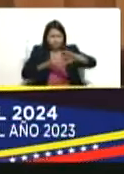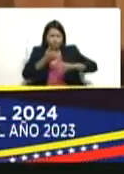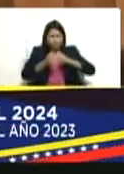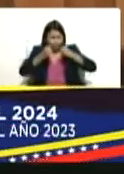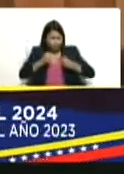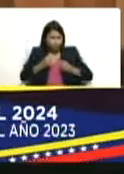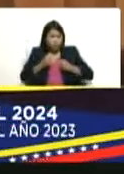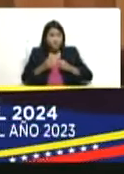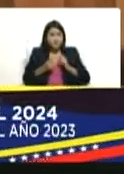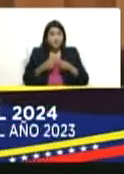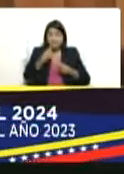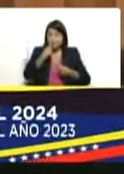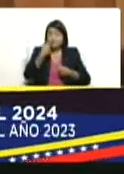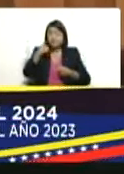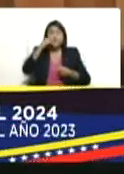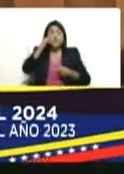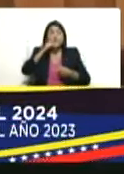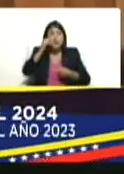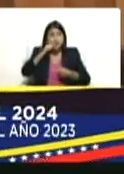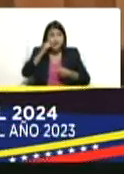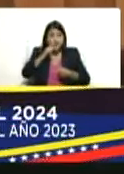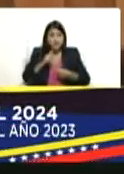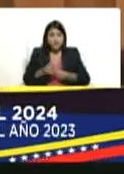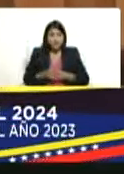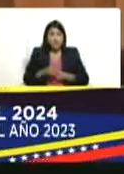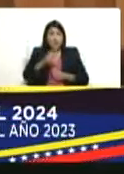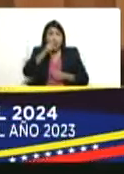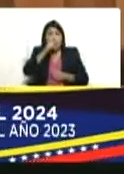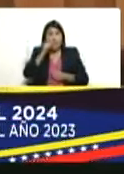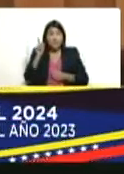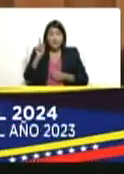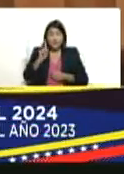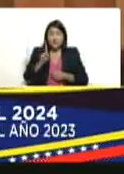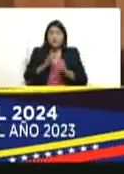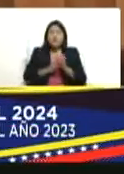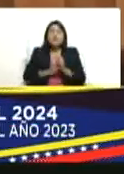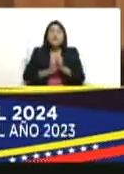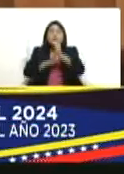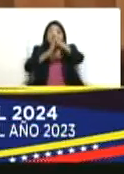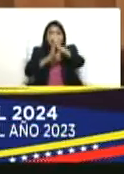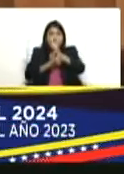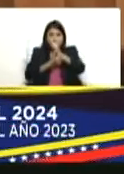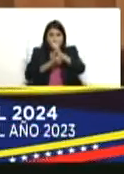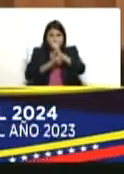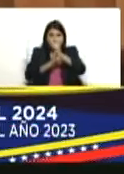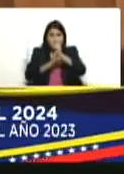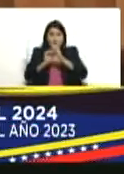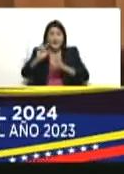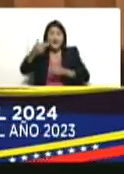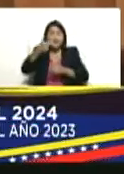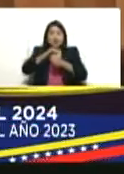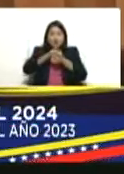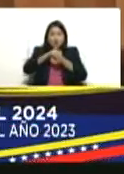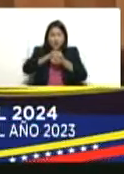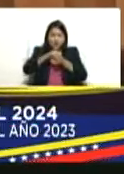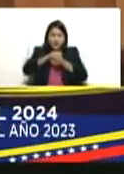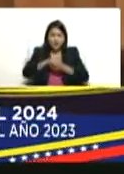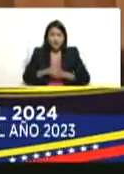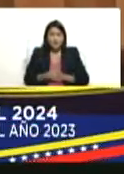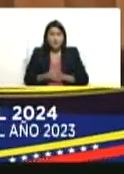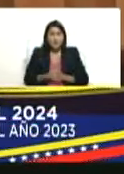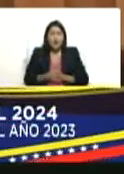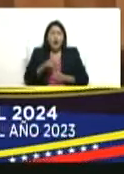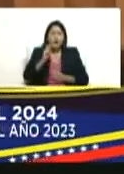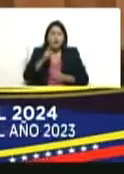el sábado salió un hombre de altura, un líder, Héctor Rodríguez, también